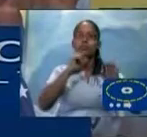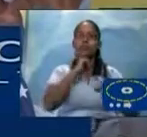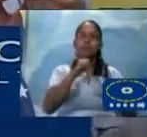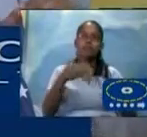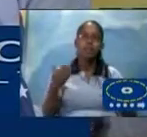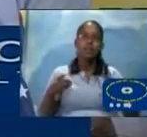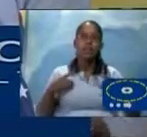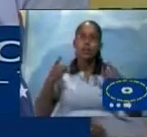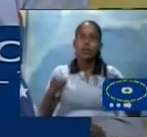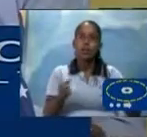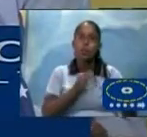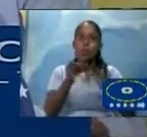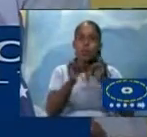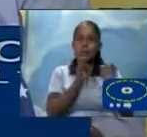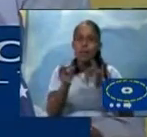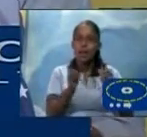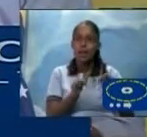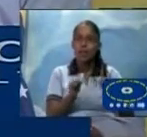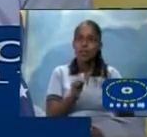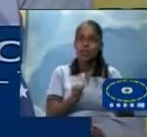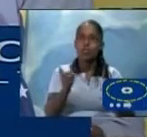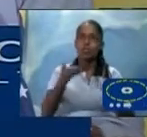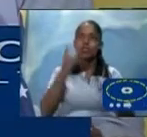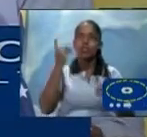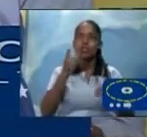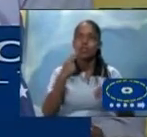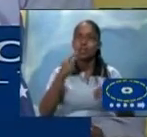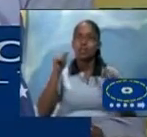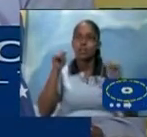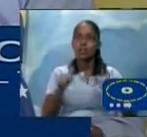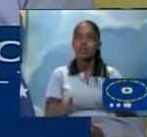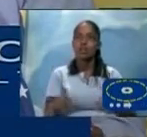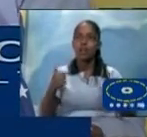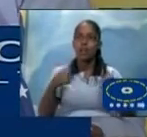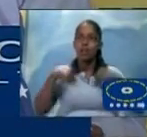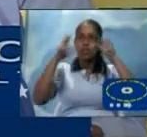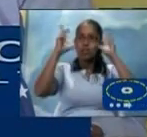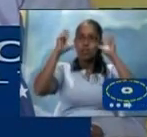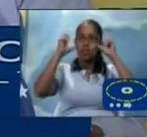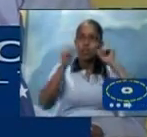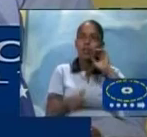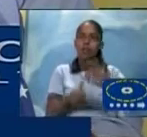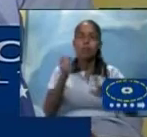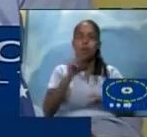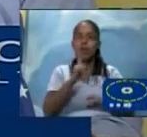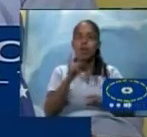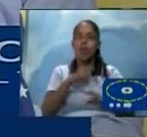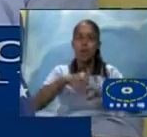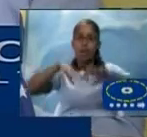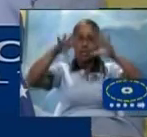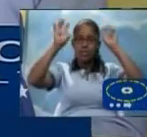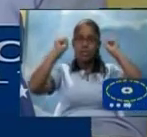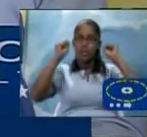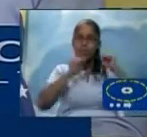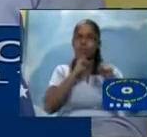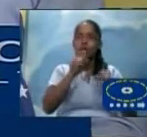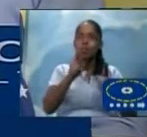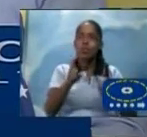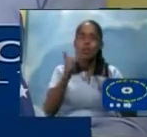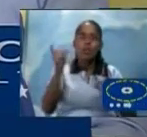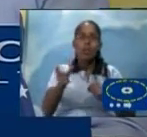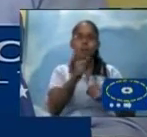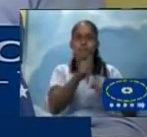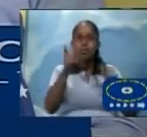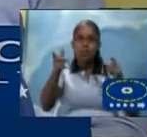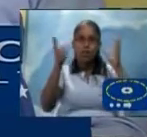debemos prepararnos. Daniel, Él dice acá, yo oí, mas no entendí. ¿Es usted una de las personas que